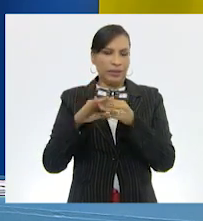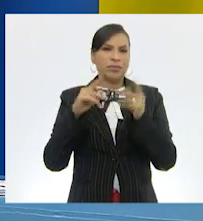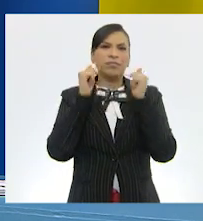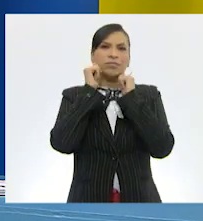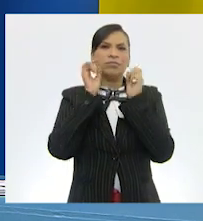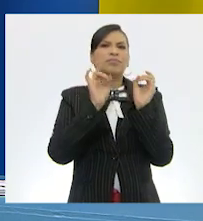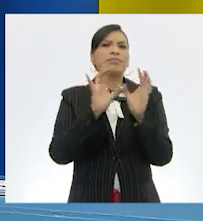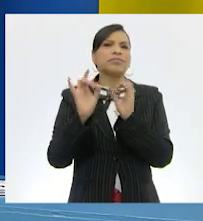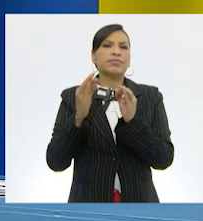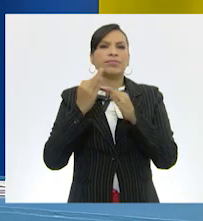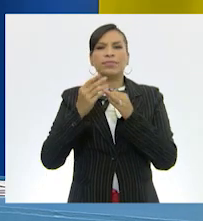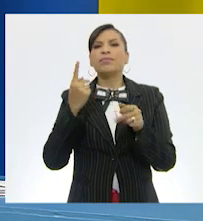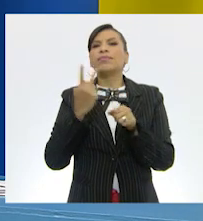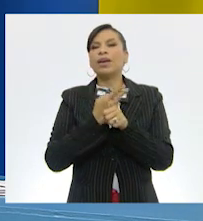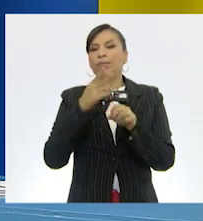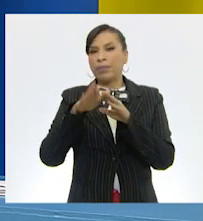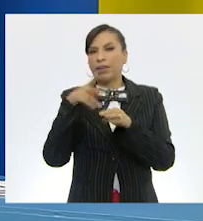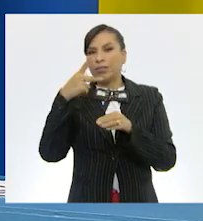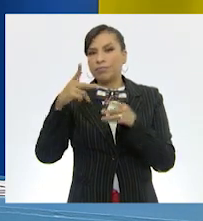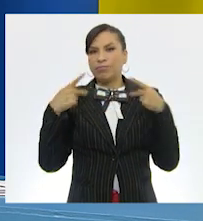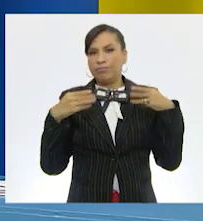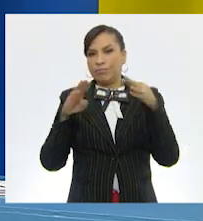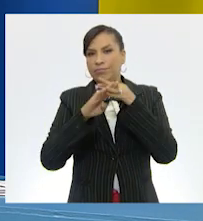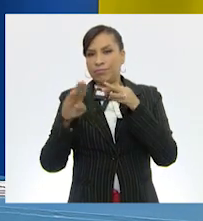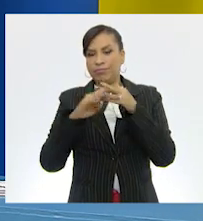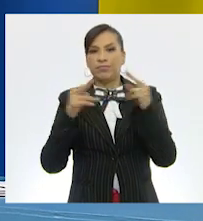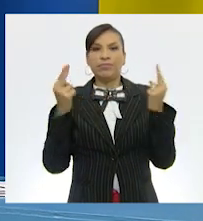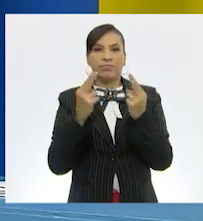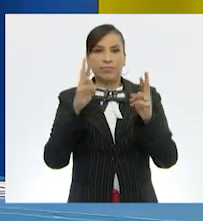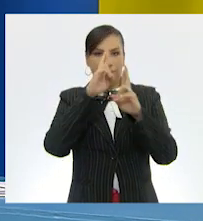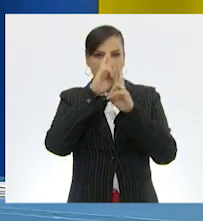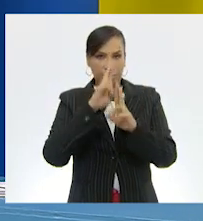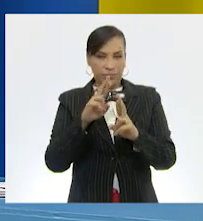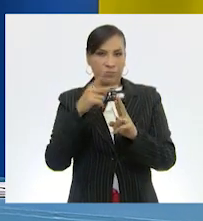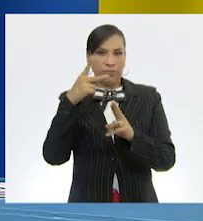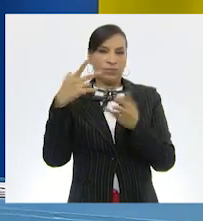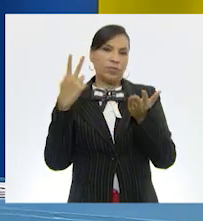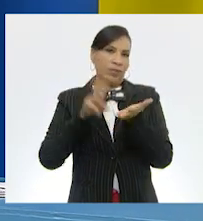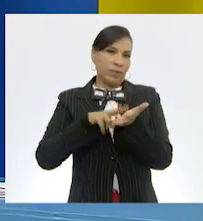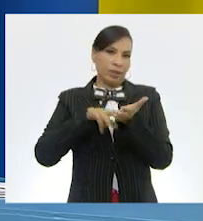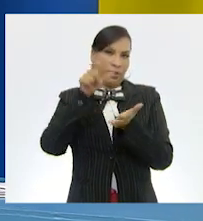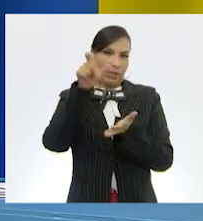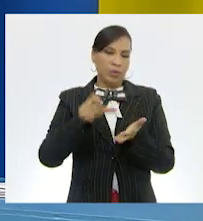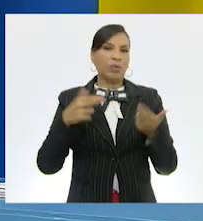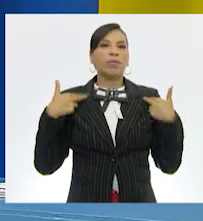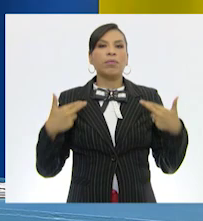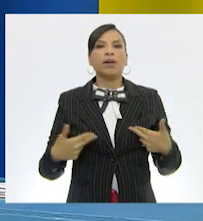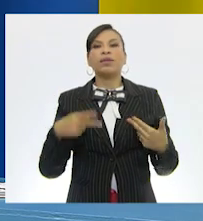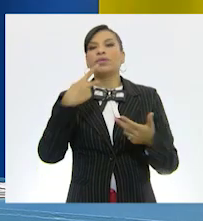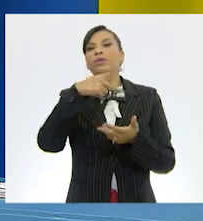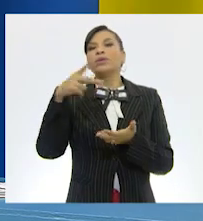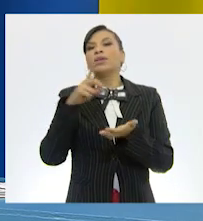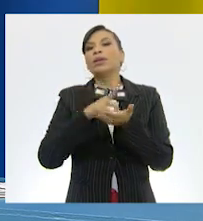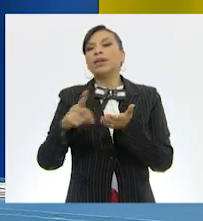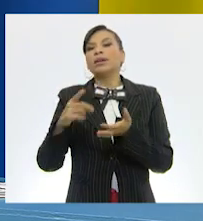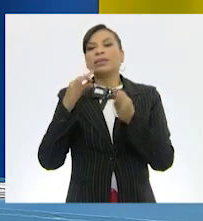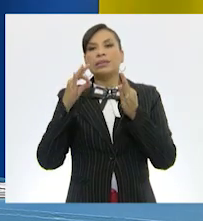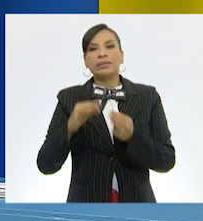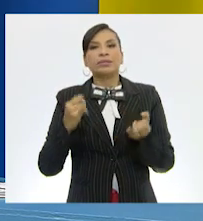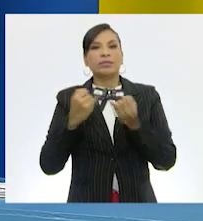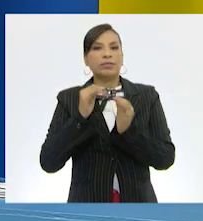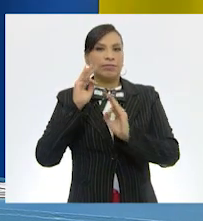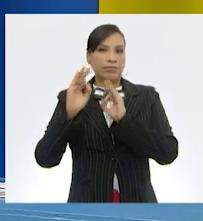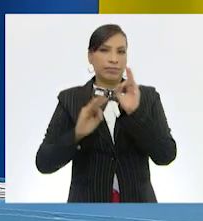de las causas que motivaron su migración, se necesita respetar su dignidad humana, sus derechos fundamentales y